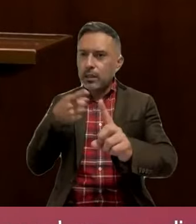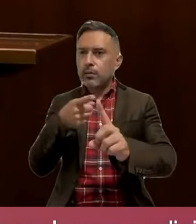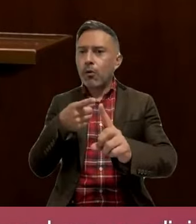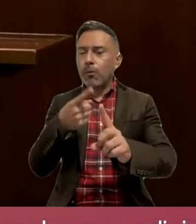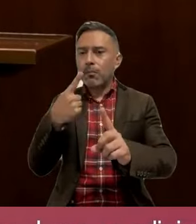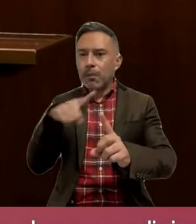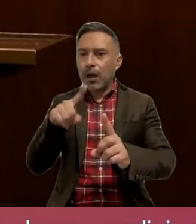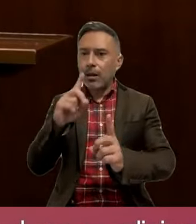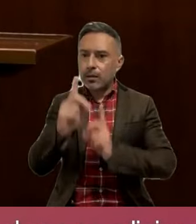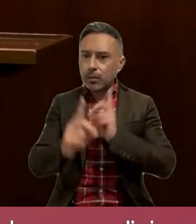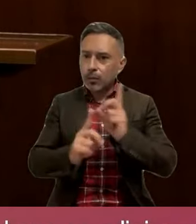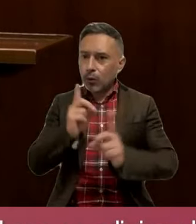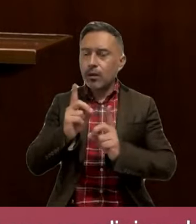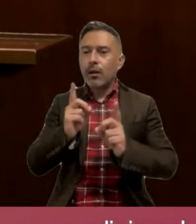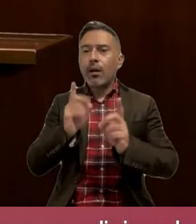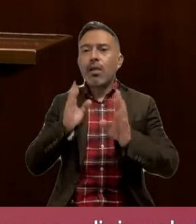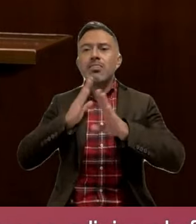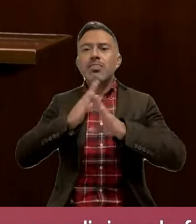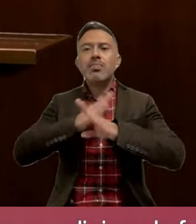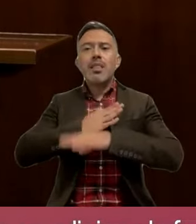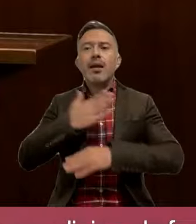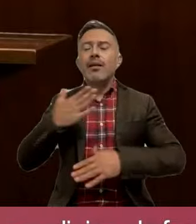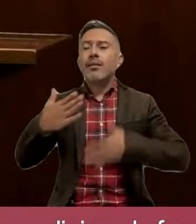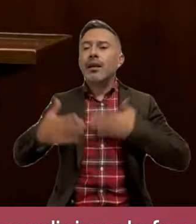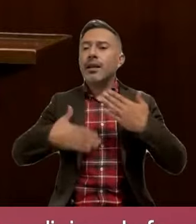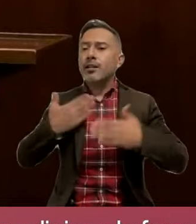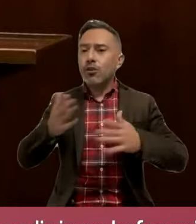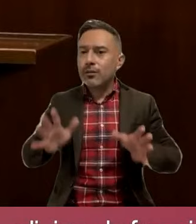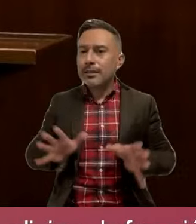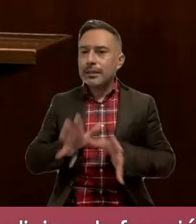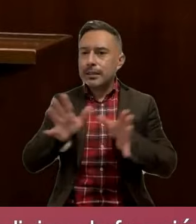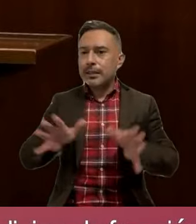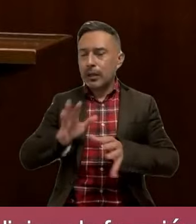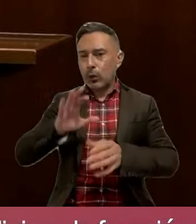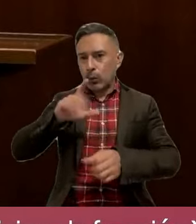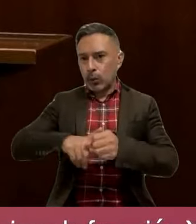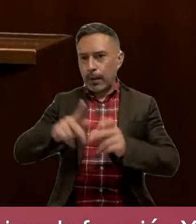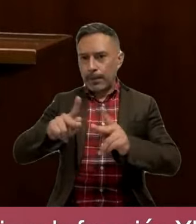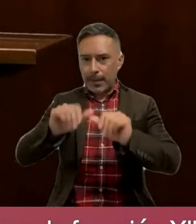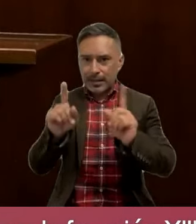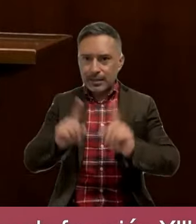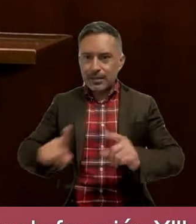la recreación la cultura de paz, la legalidad y la no violencia.